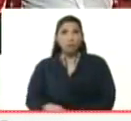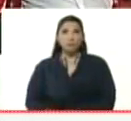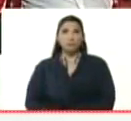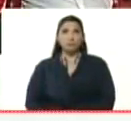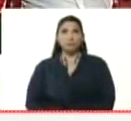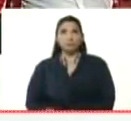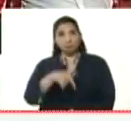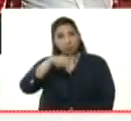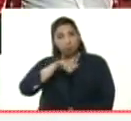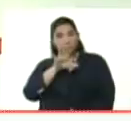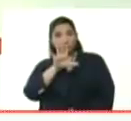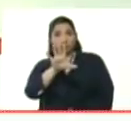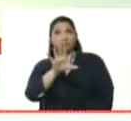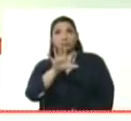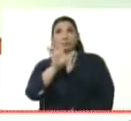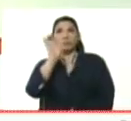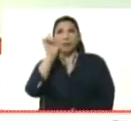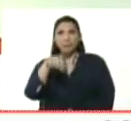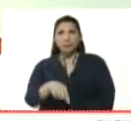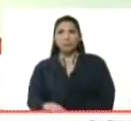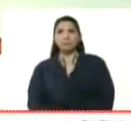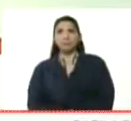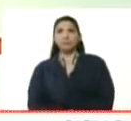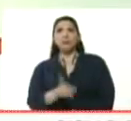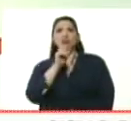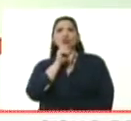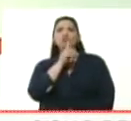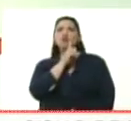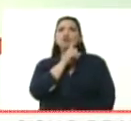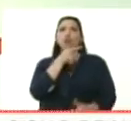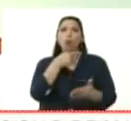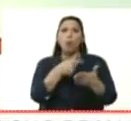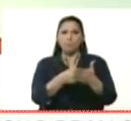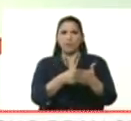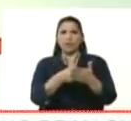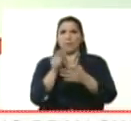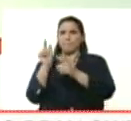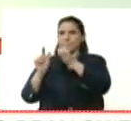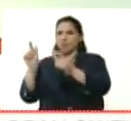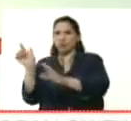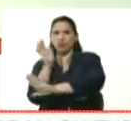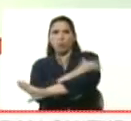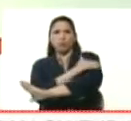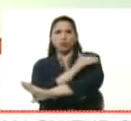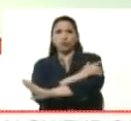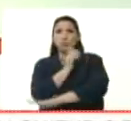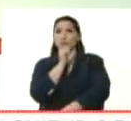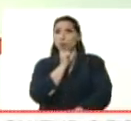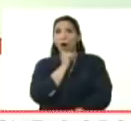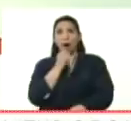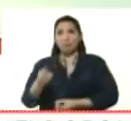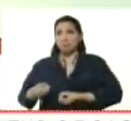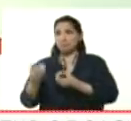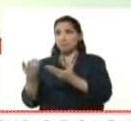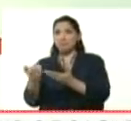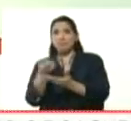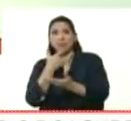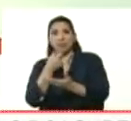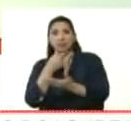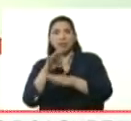De este país, inclusive a nombre de aquellos opositores que no reciben sus medicinas porque estamos bloqueados.